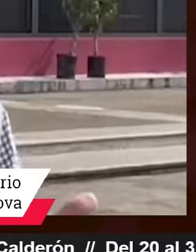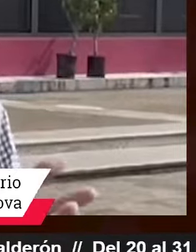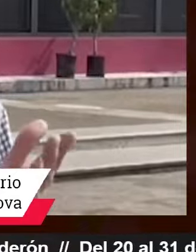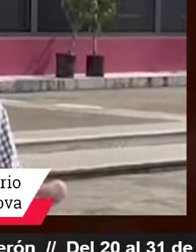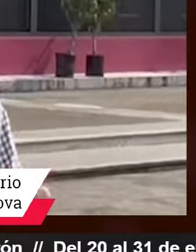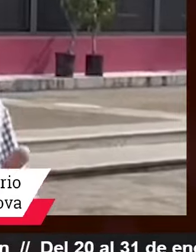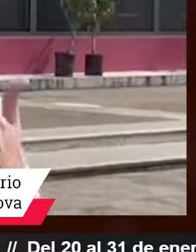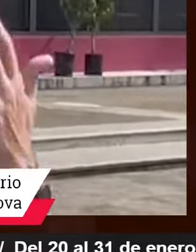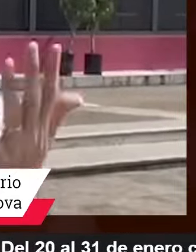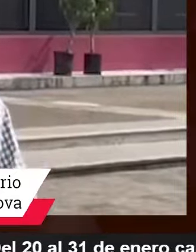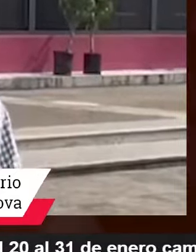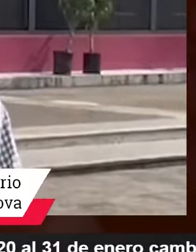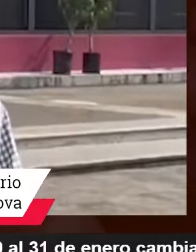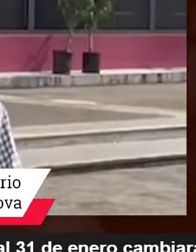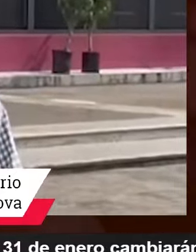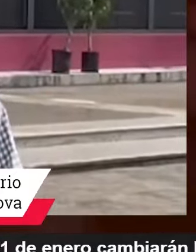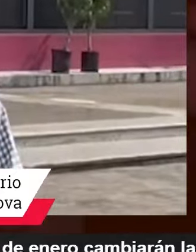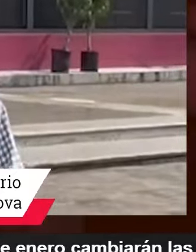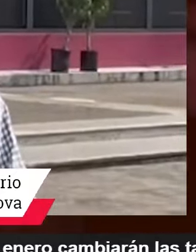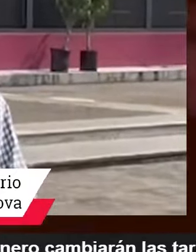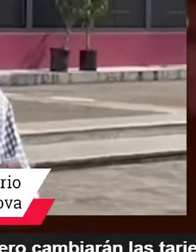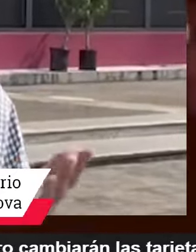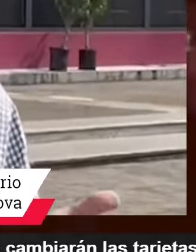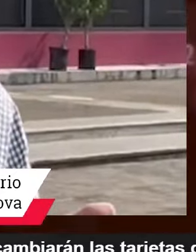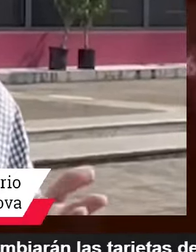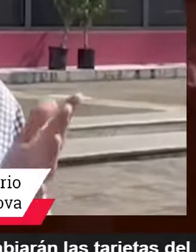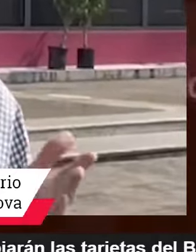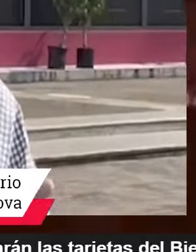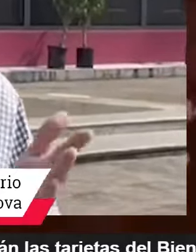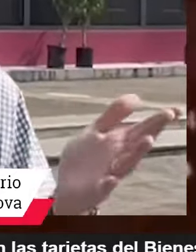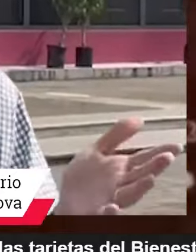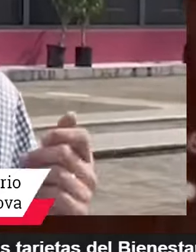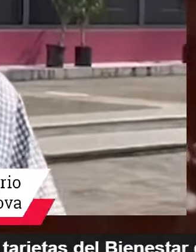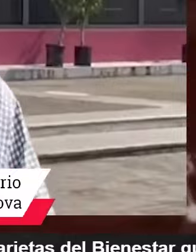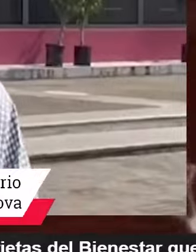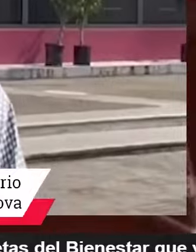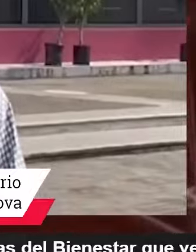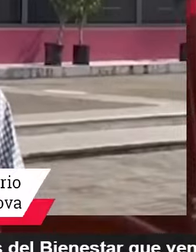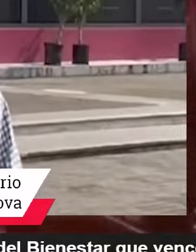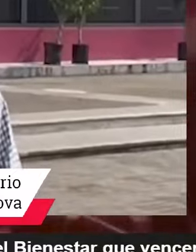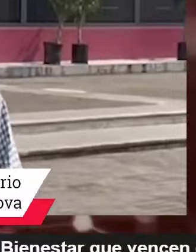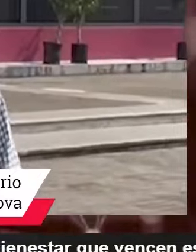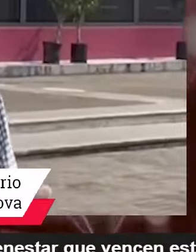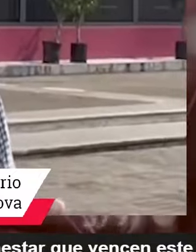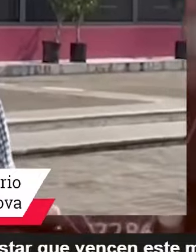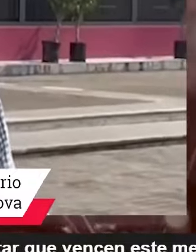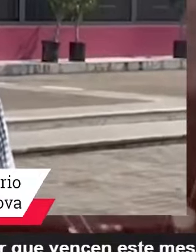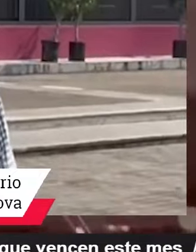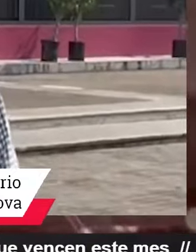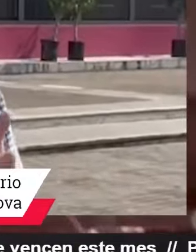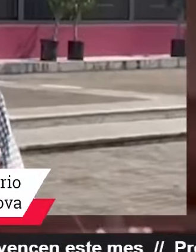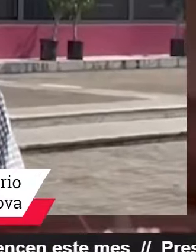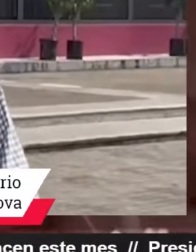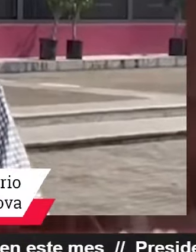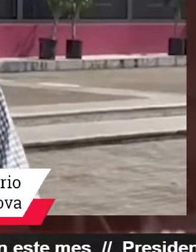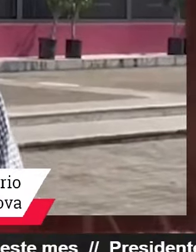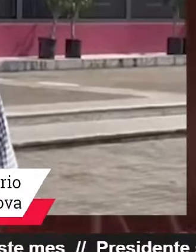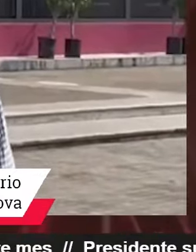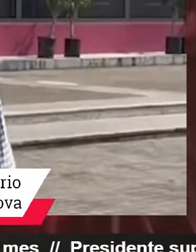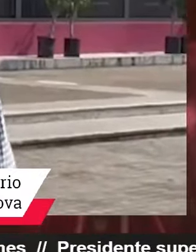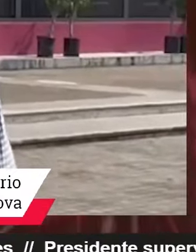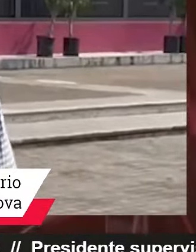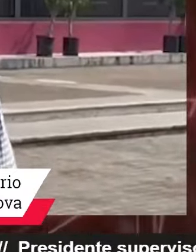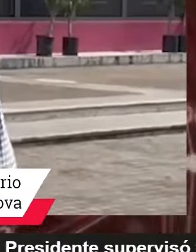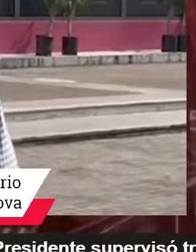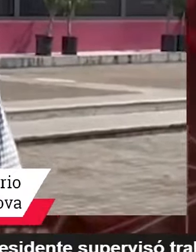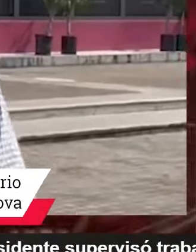Eh pues desde la propia cámara de diputados se ha alegado que habría conflicto de interés pero vamos a recuperar también parte de las